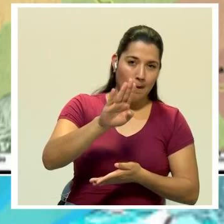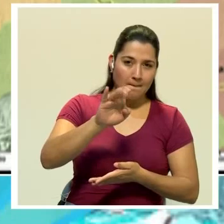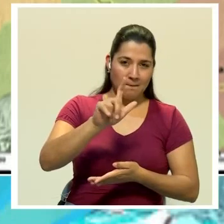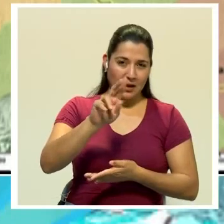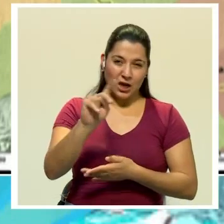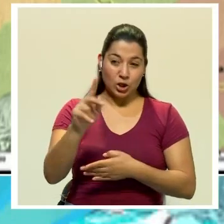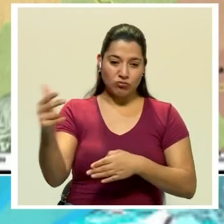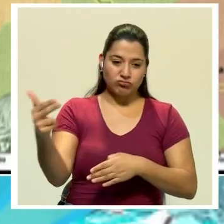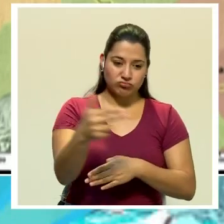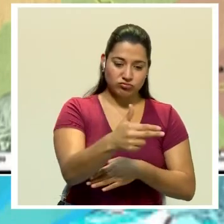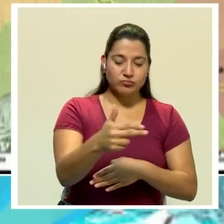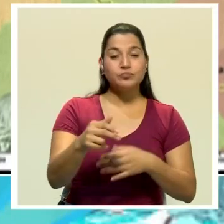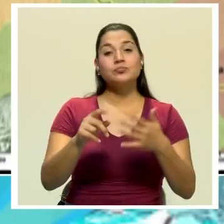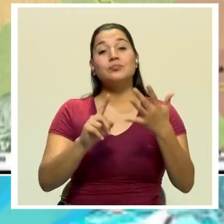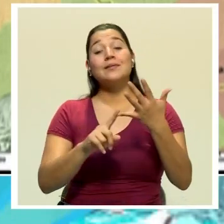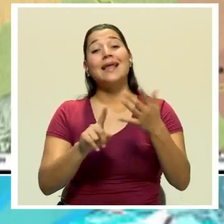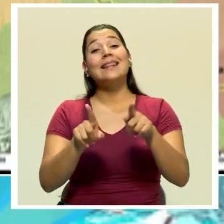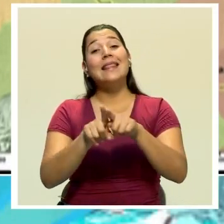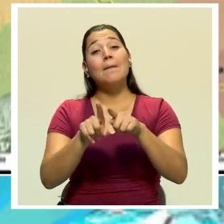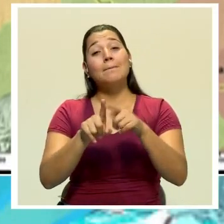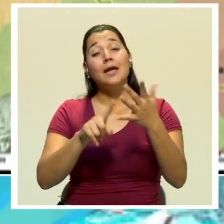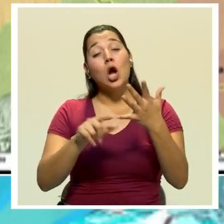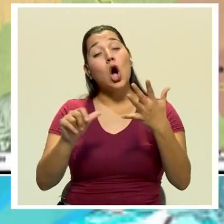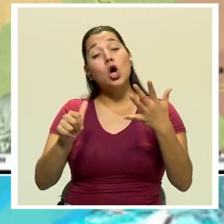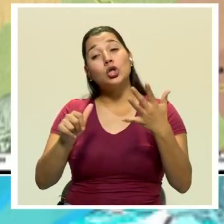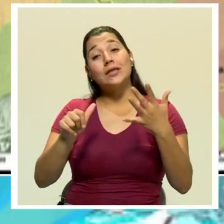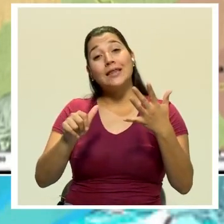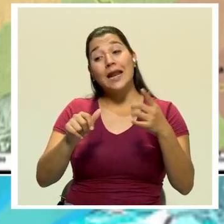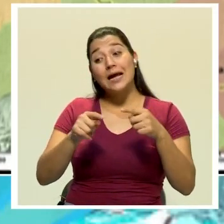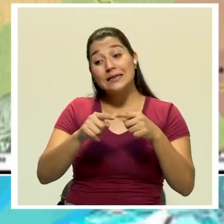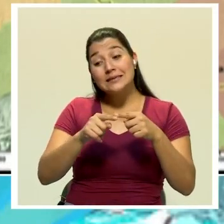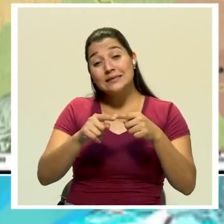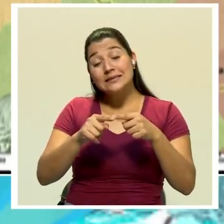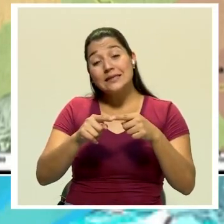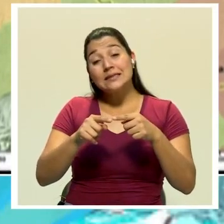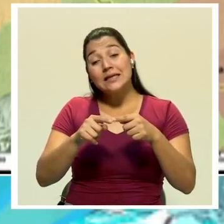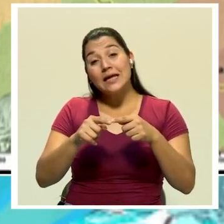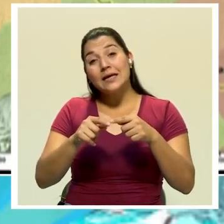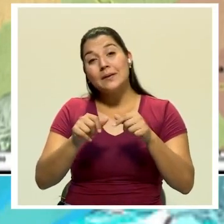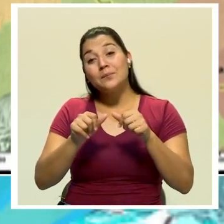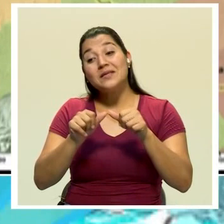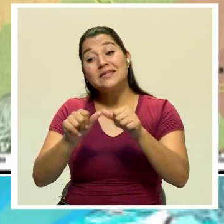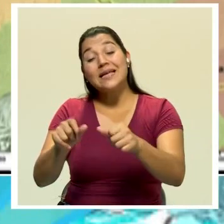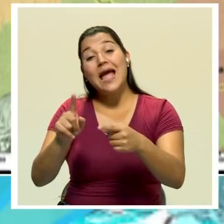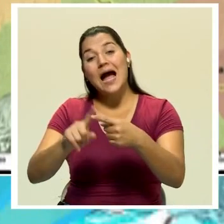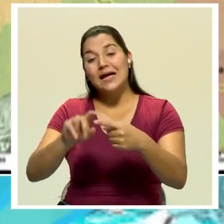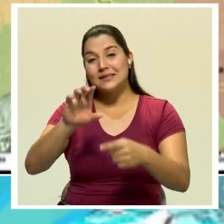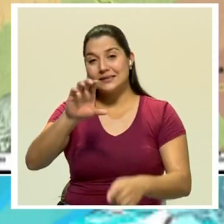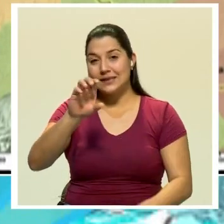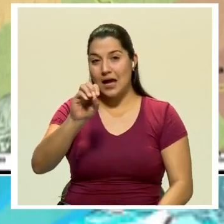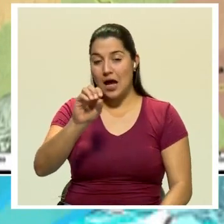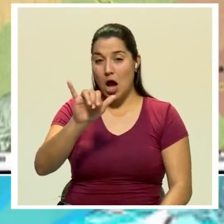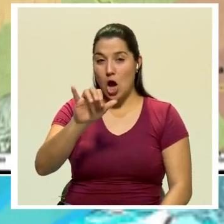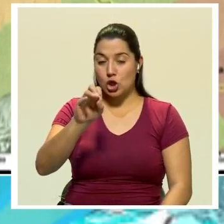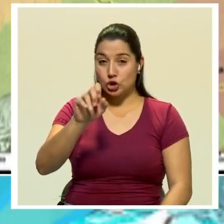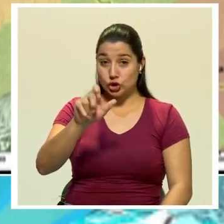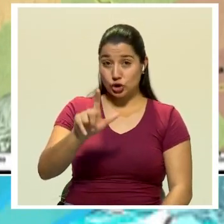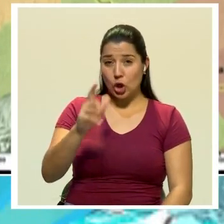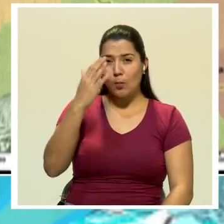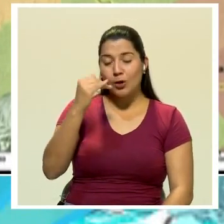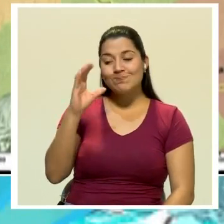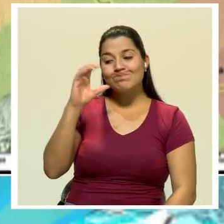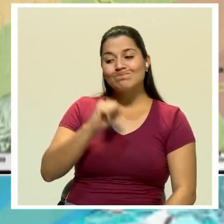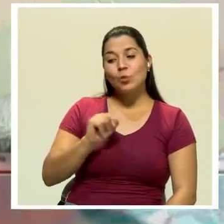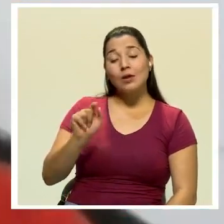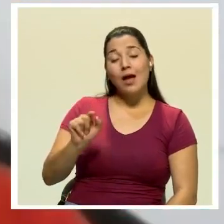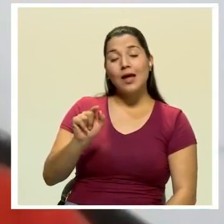estaríamos haciendo una extensión hacia el Coyol de Alajuela, porque allá hemos detectado una importante demanda de pasajeros.